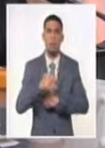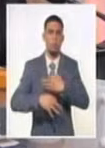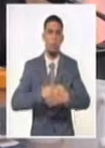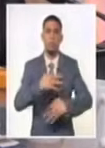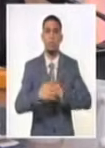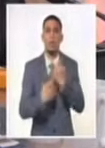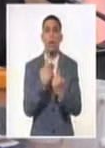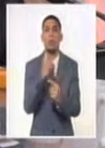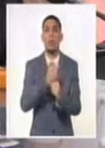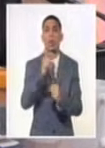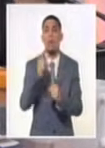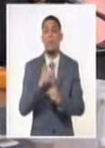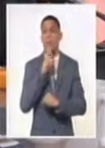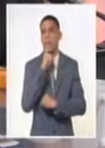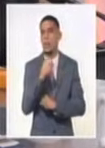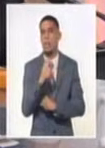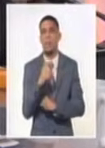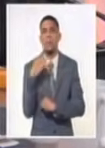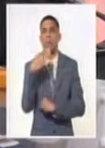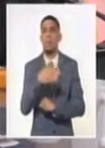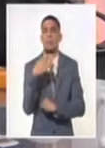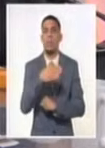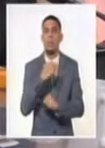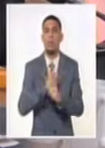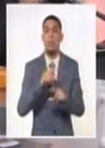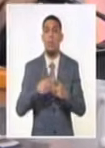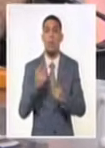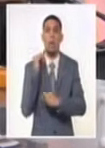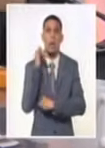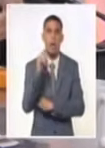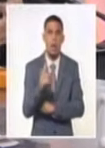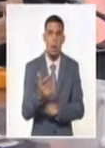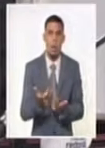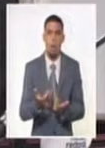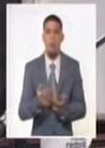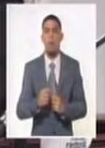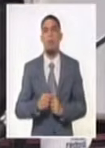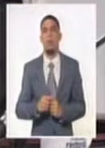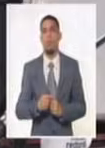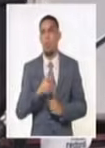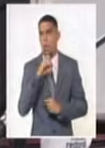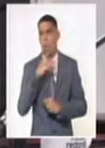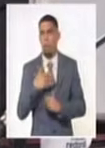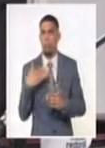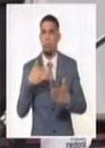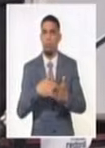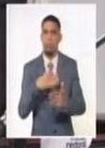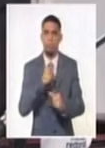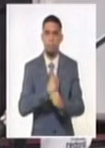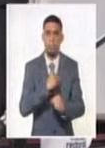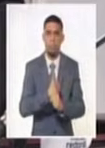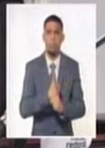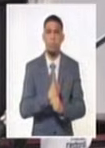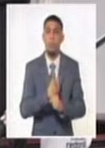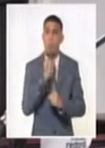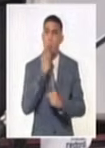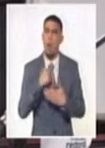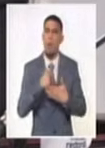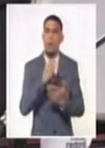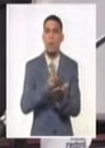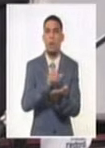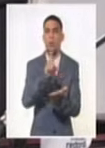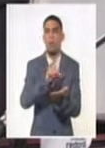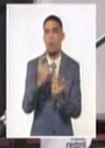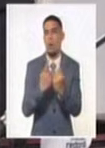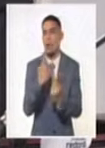interruptos hoy que son profesionales, que tienen posibilidad incluso de sumarse a las escuelas, de ayudar, de apoyar en la propia formación. Y ese